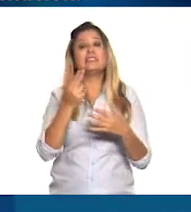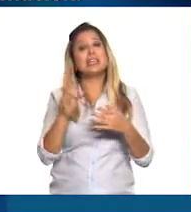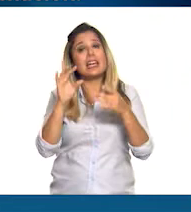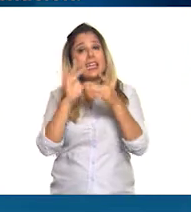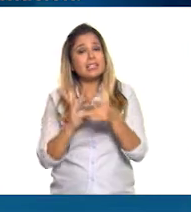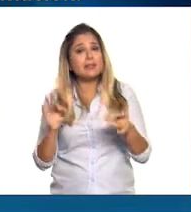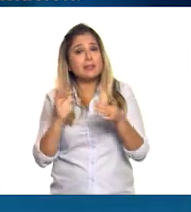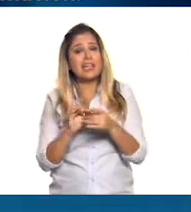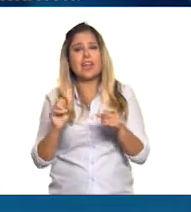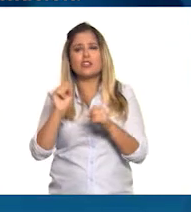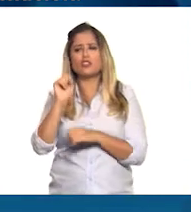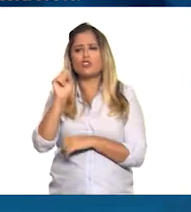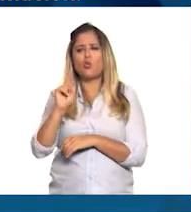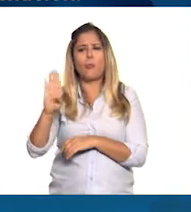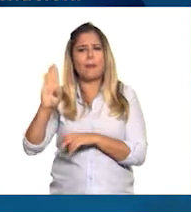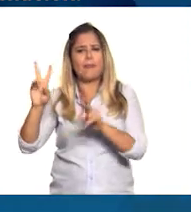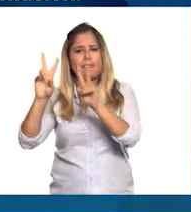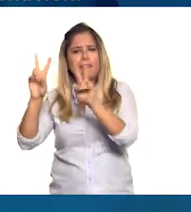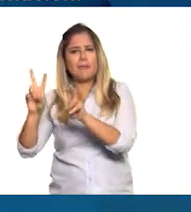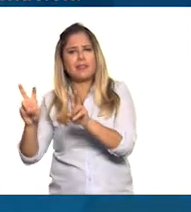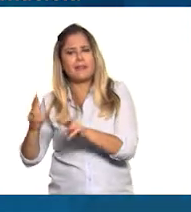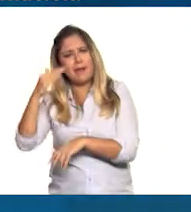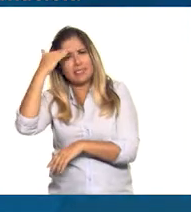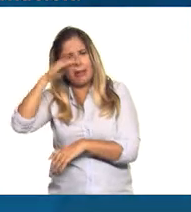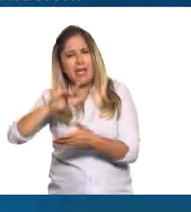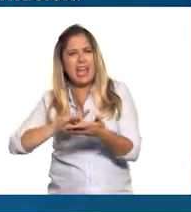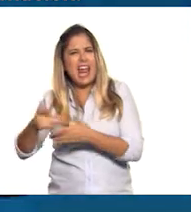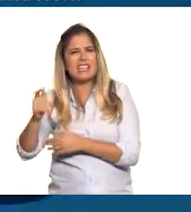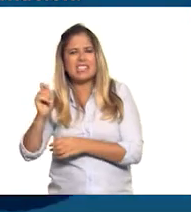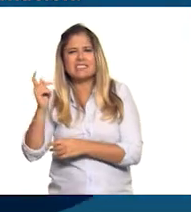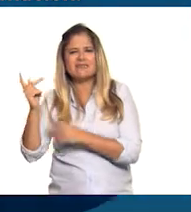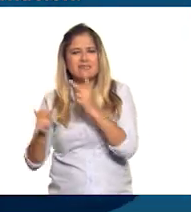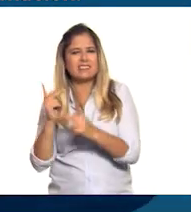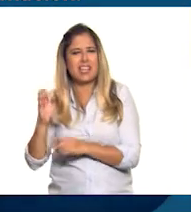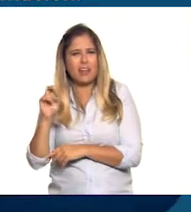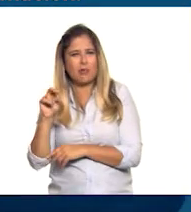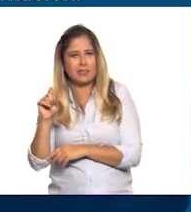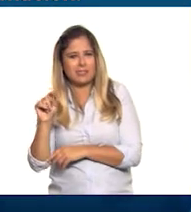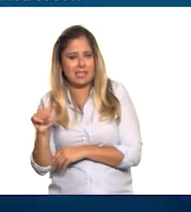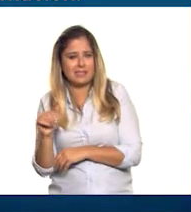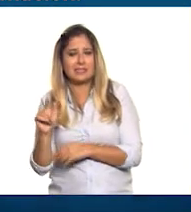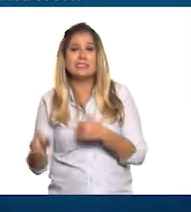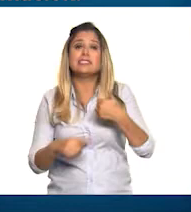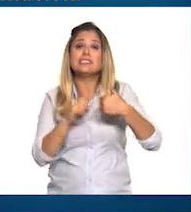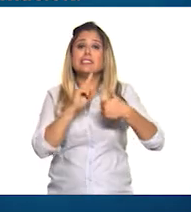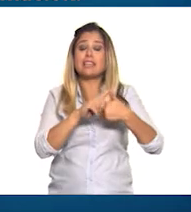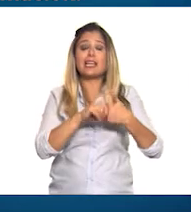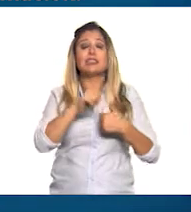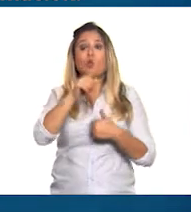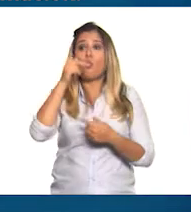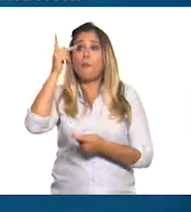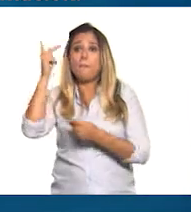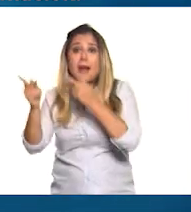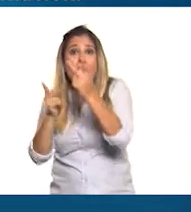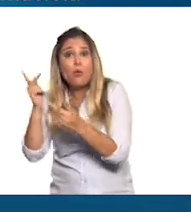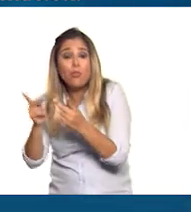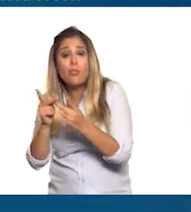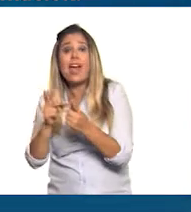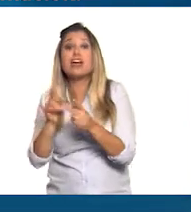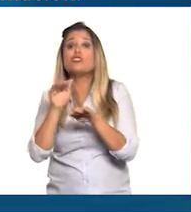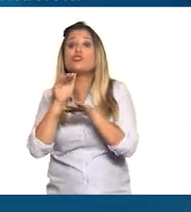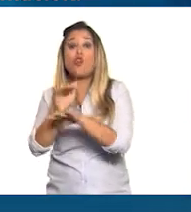partir de subtemas lo que se desea saber gracias a la encuesta. Número 6, formular preguntas con base en los